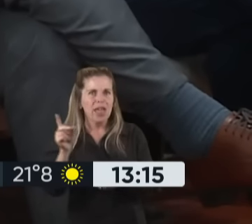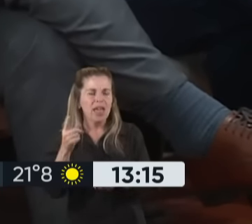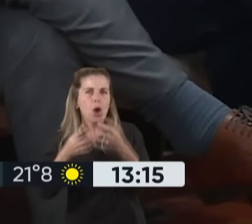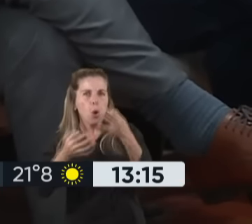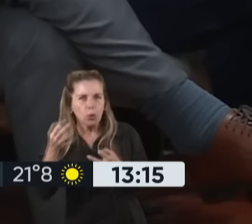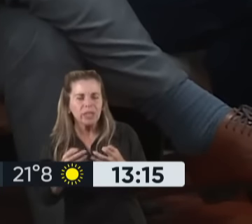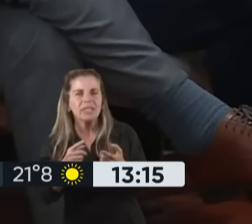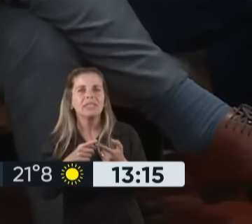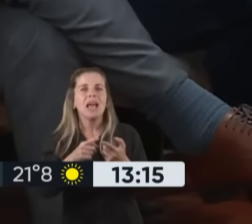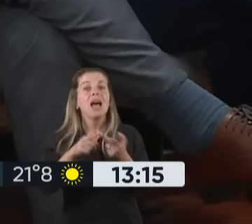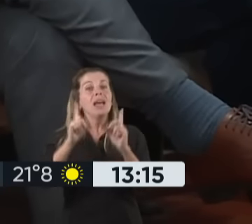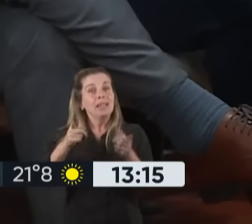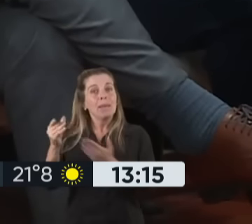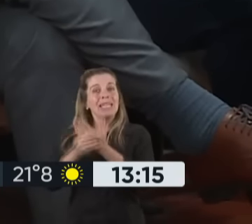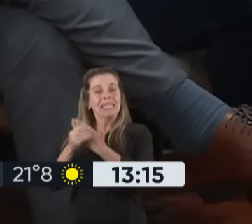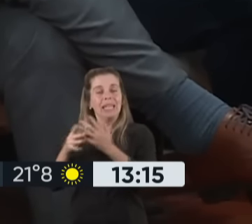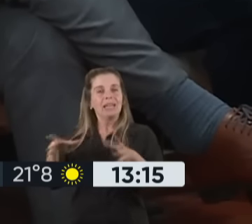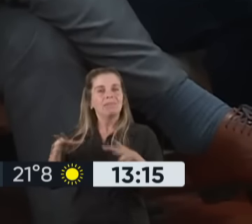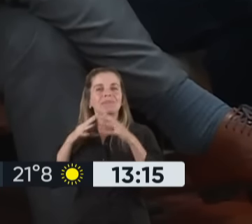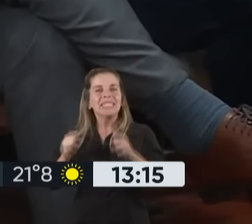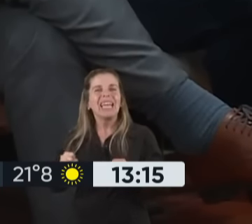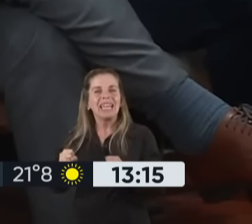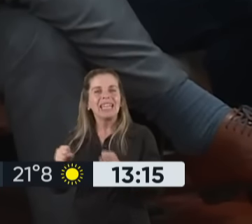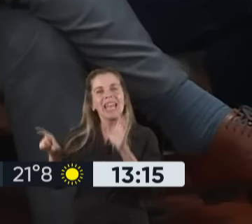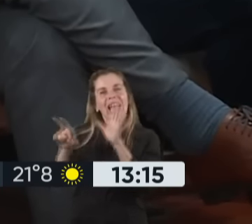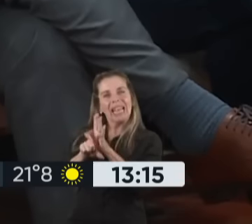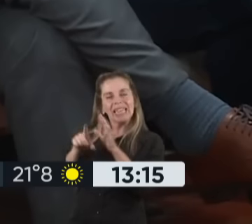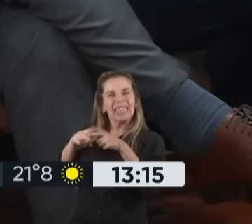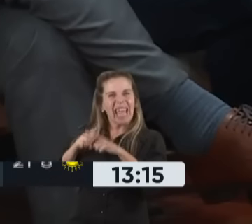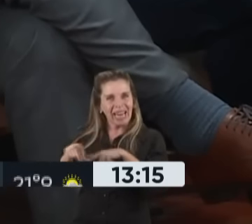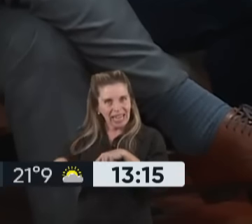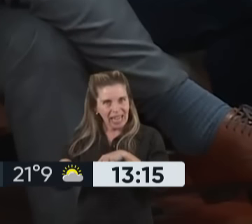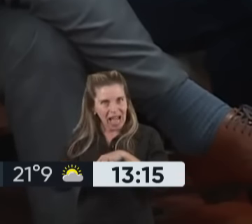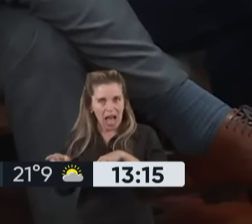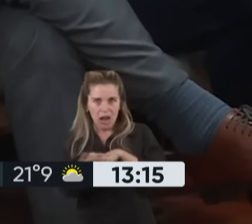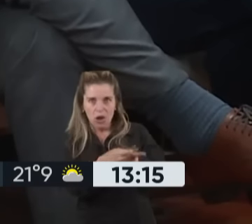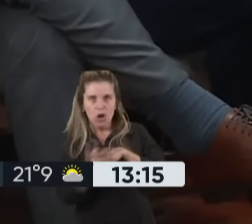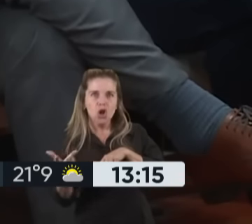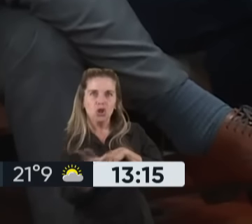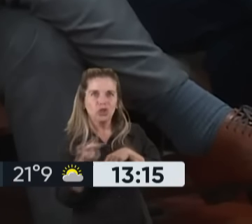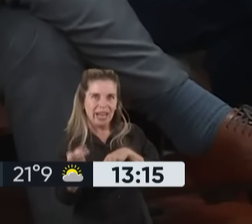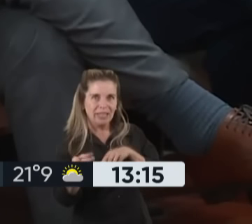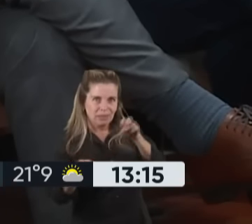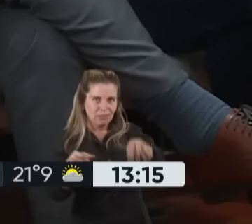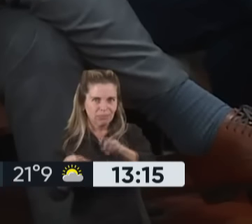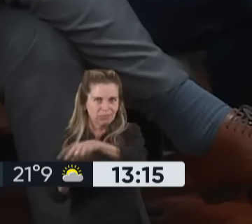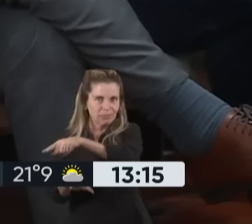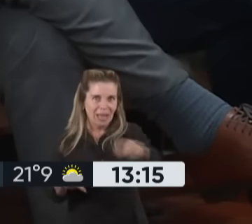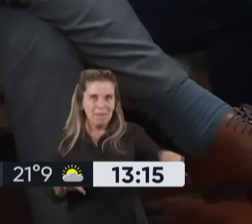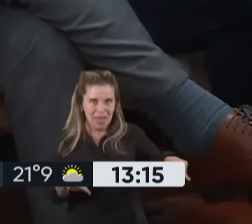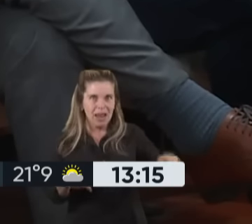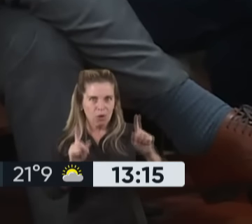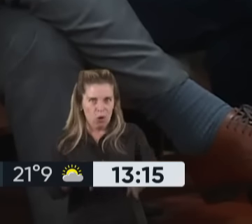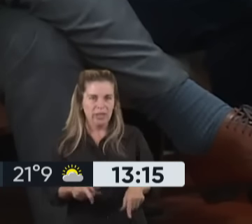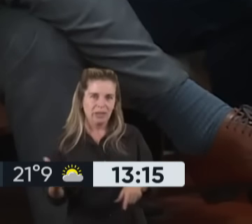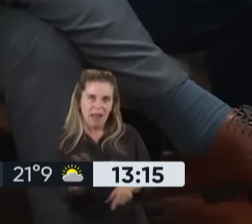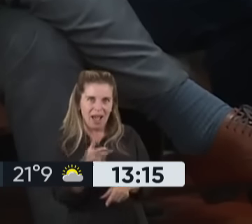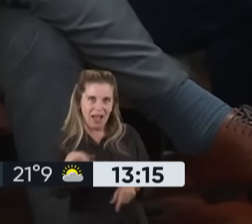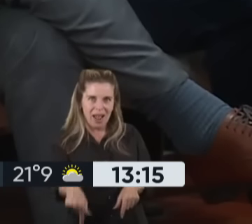Amerio, y de la Secretaría de Legal y Técnica, liderada por María Ibarzábal, quien también